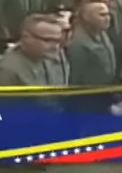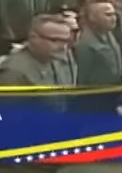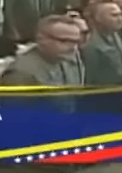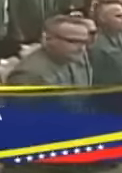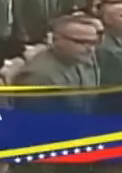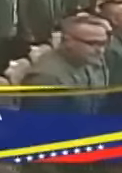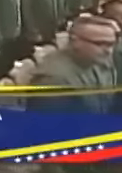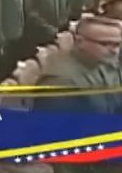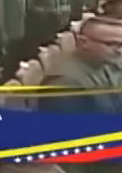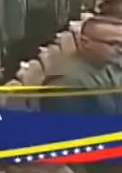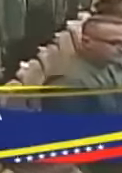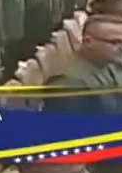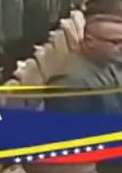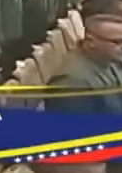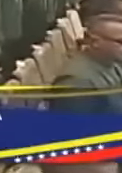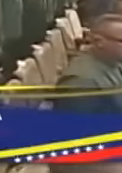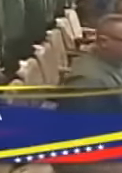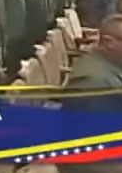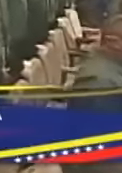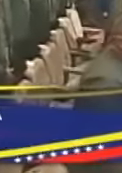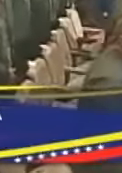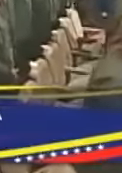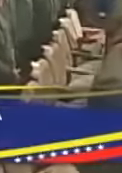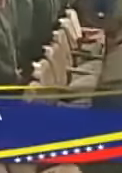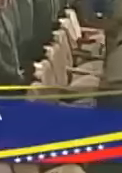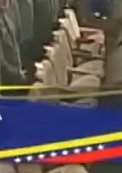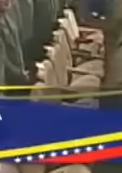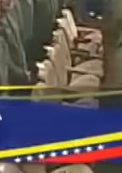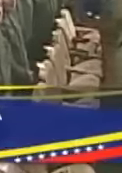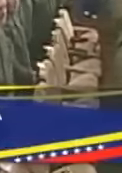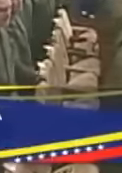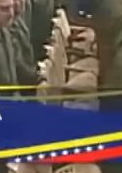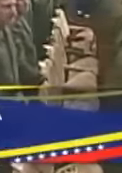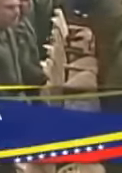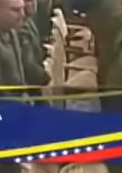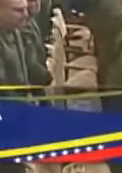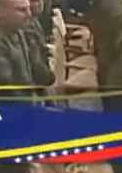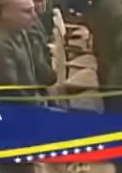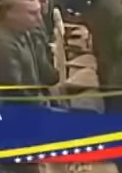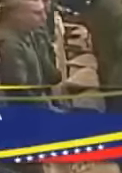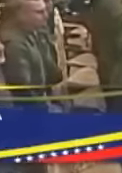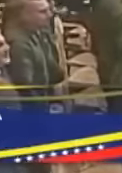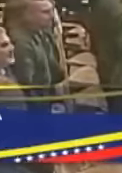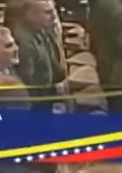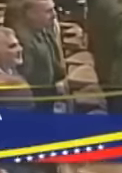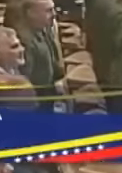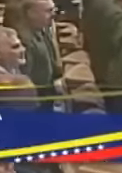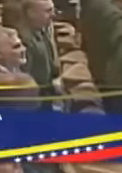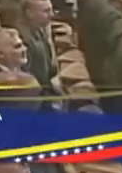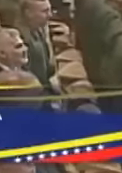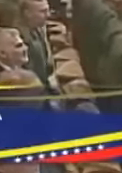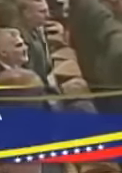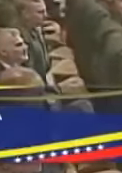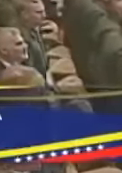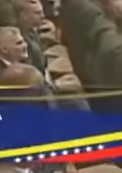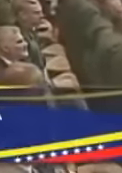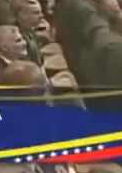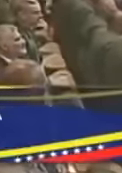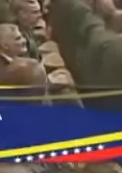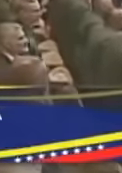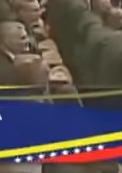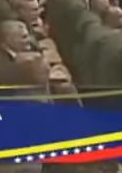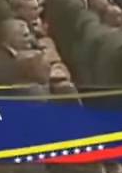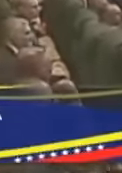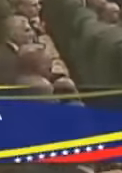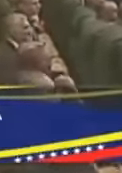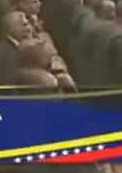conocer, pues, muy de cerca esta causa que une a cada uno de los venezolanos, y por tanto ya se preparan para